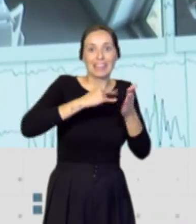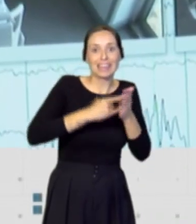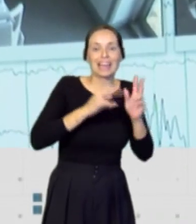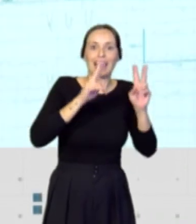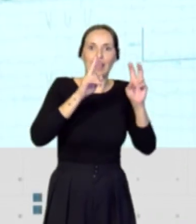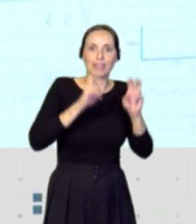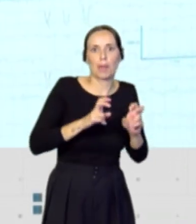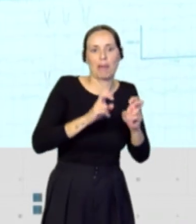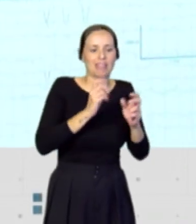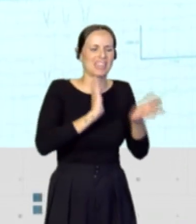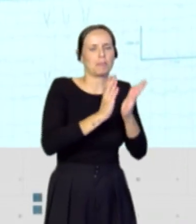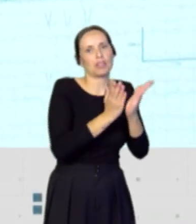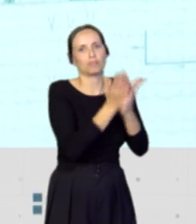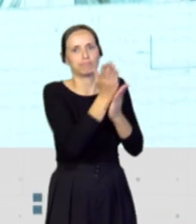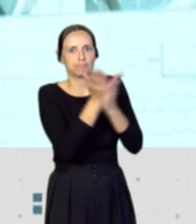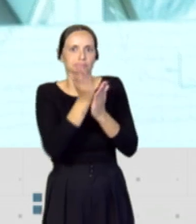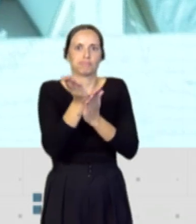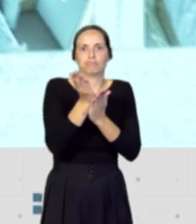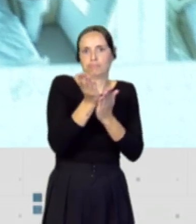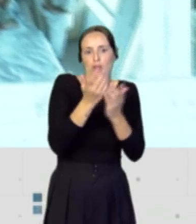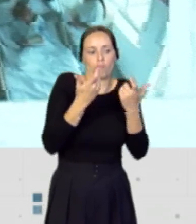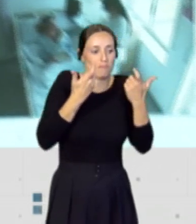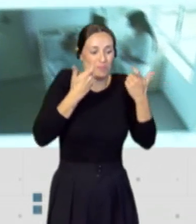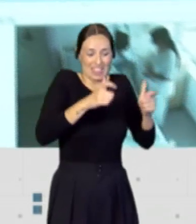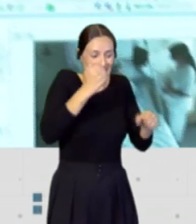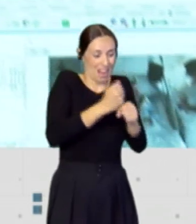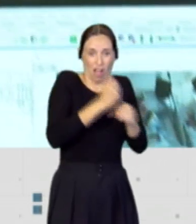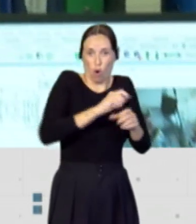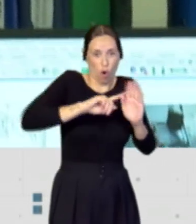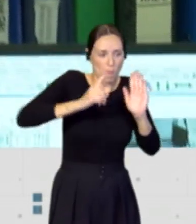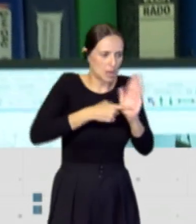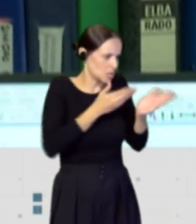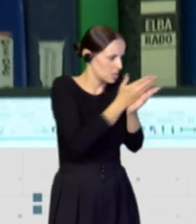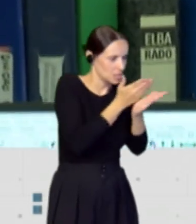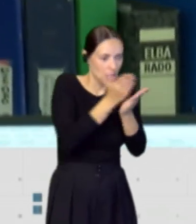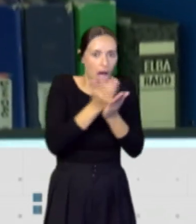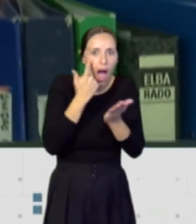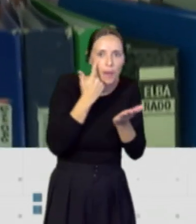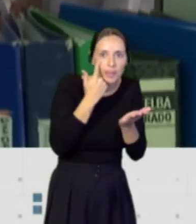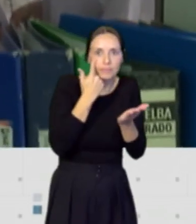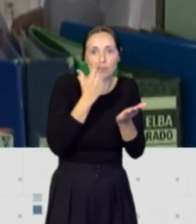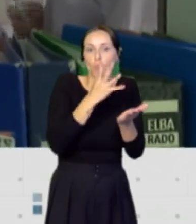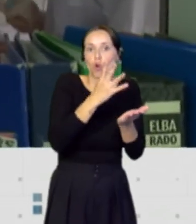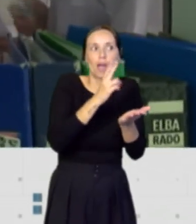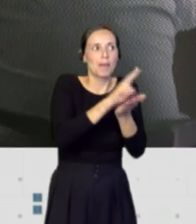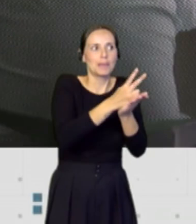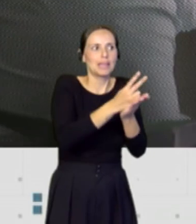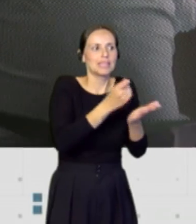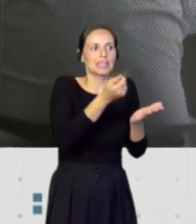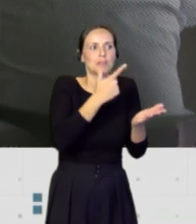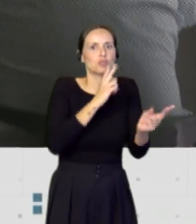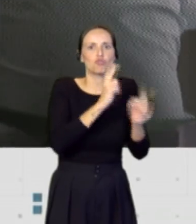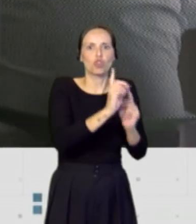de neurofisiología, la unidad entra todo en acción para tratar de determinar por qué esa epilepsia no está